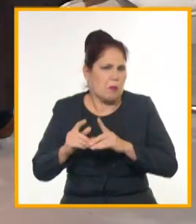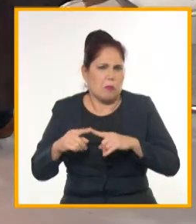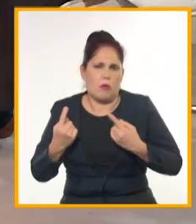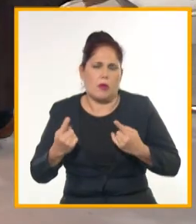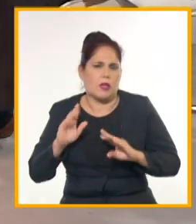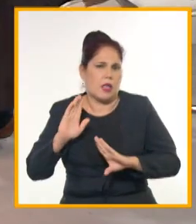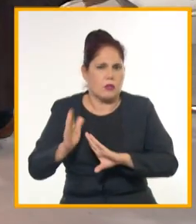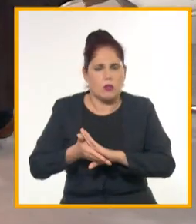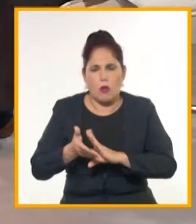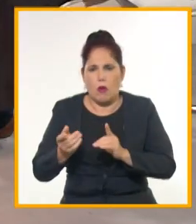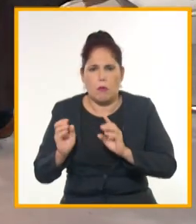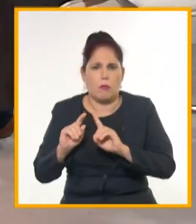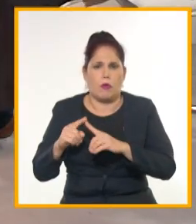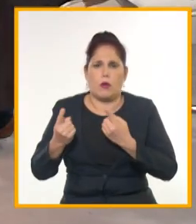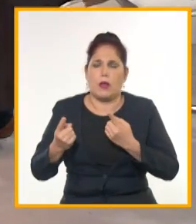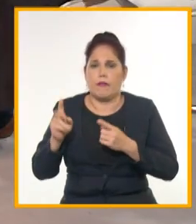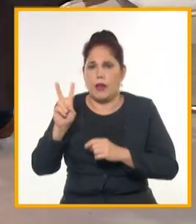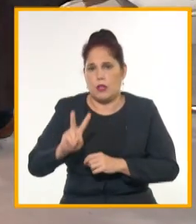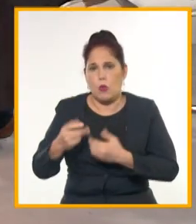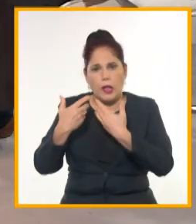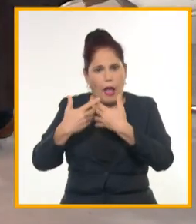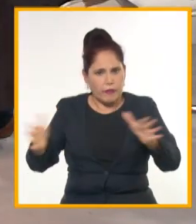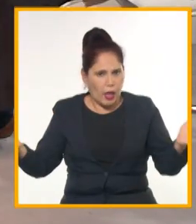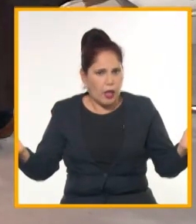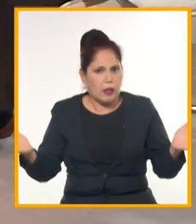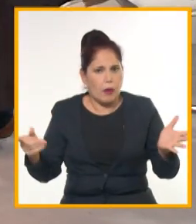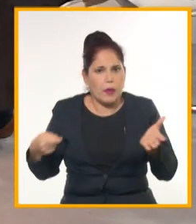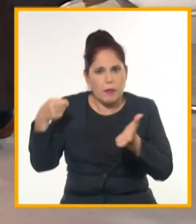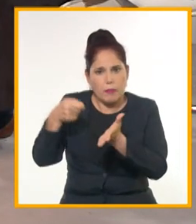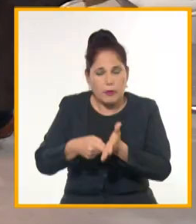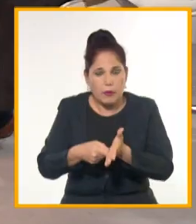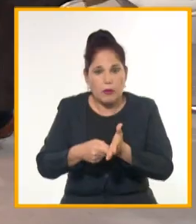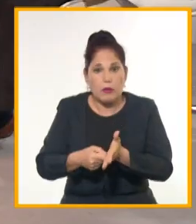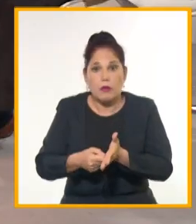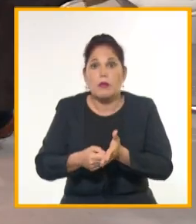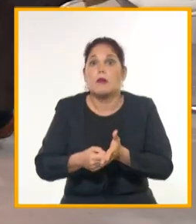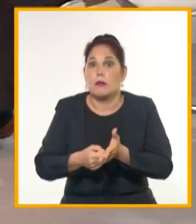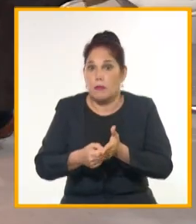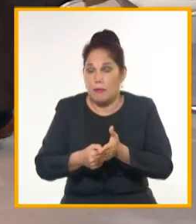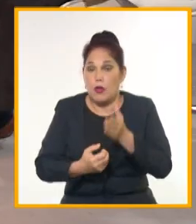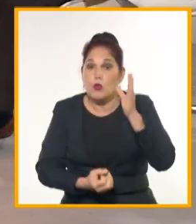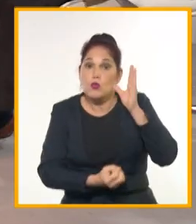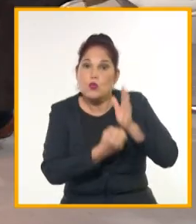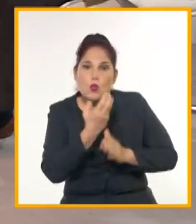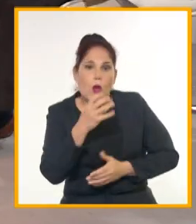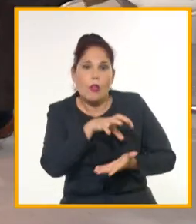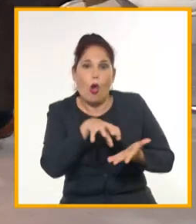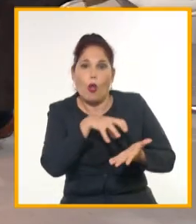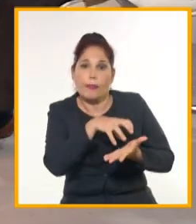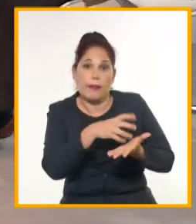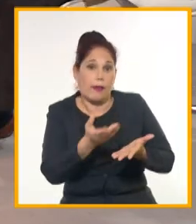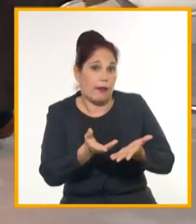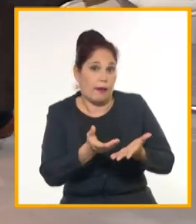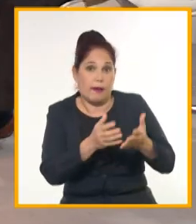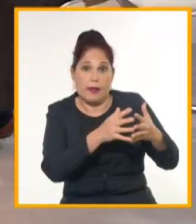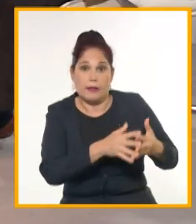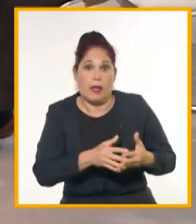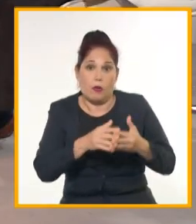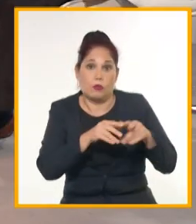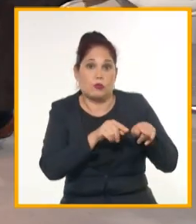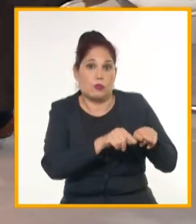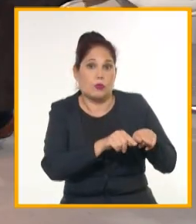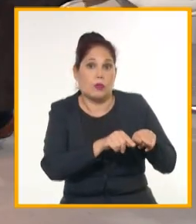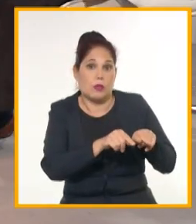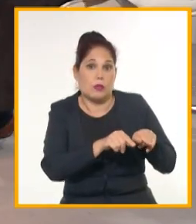pueden, es decir, Venezuela sigue abierta, pueden invertir, pero es que una empresa transnacional tiene origen en un país, pero no responde específicamente a